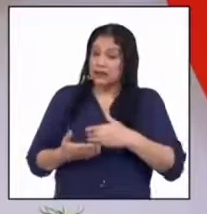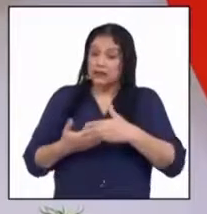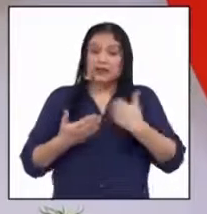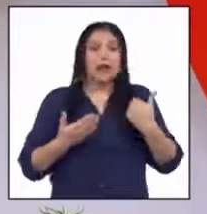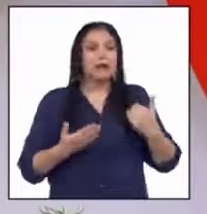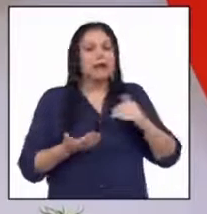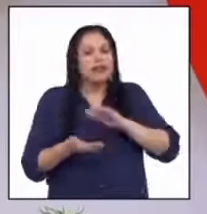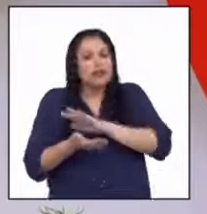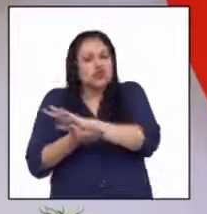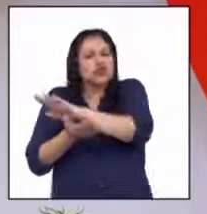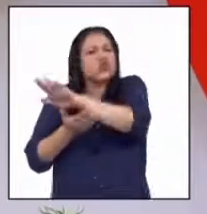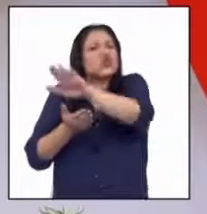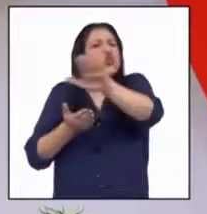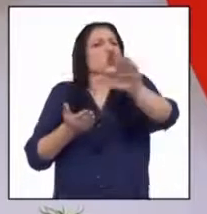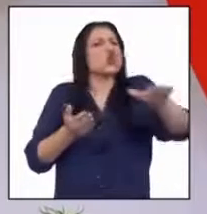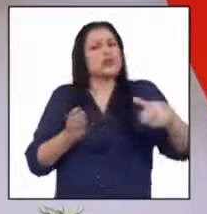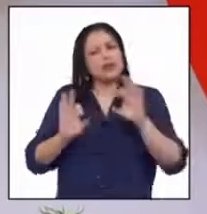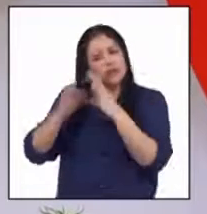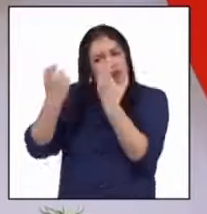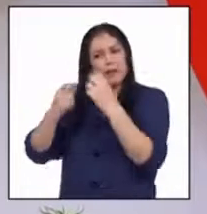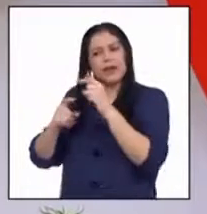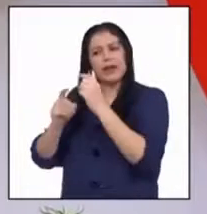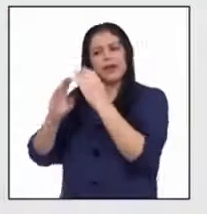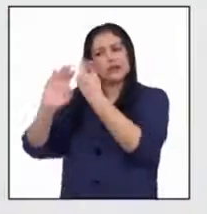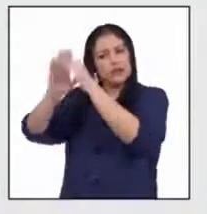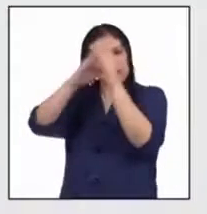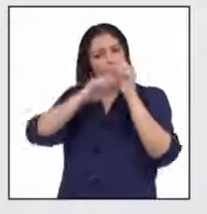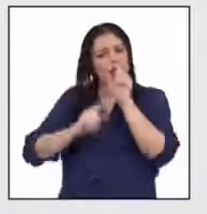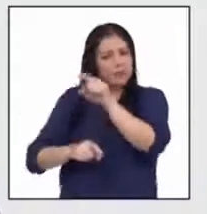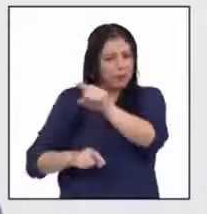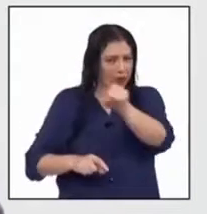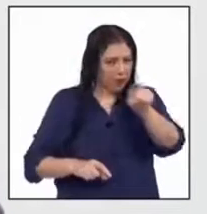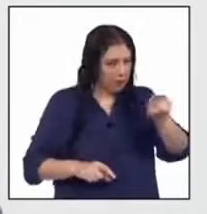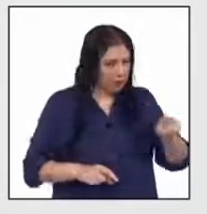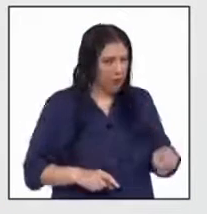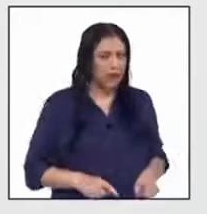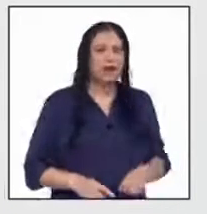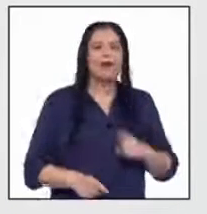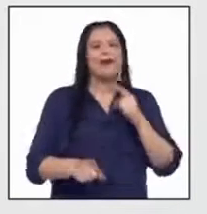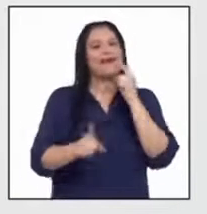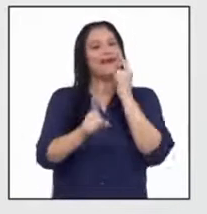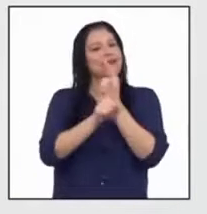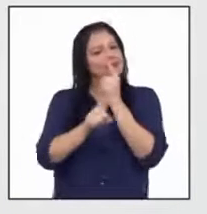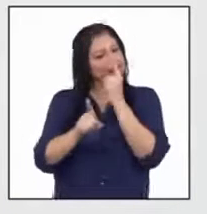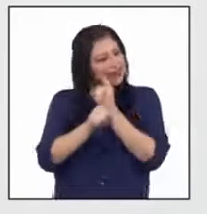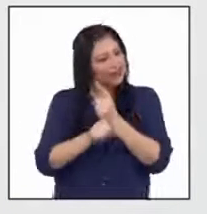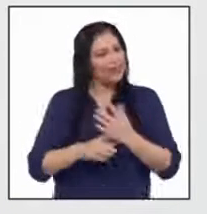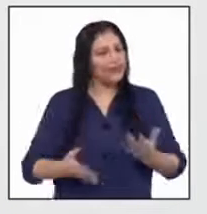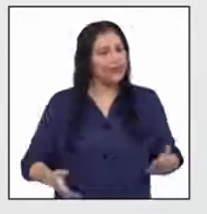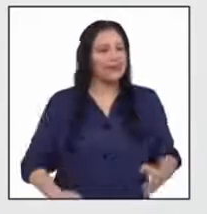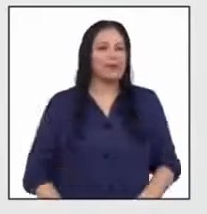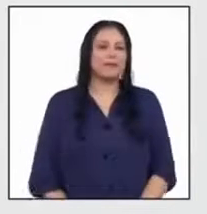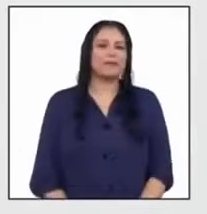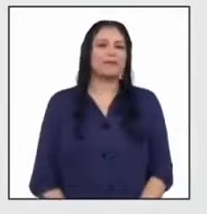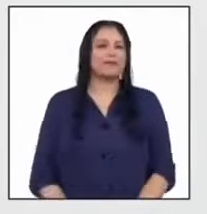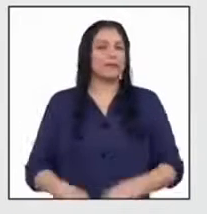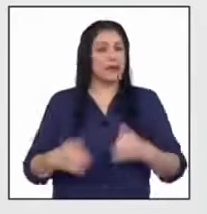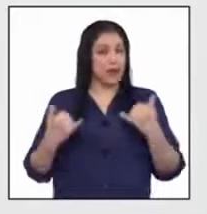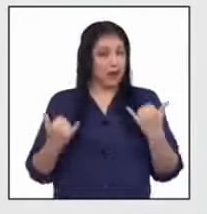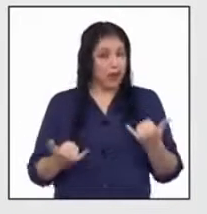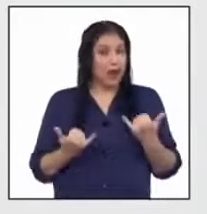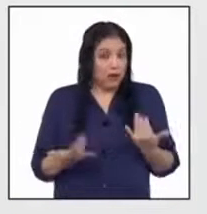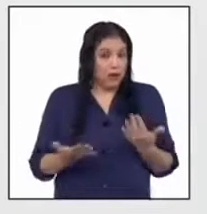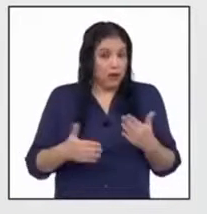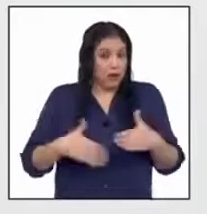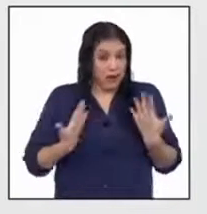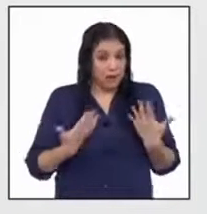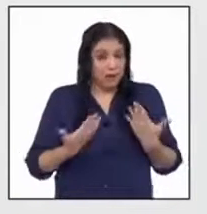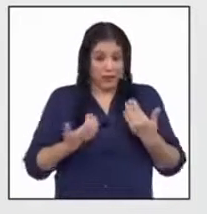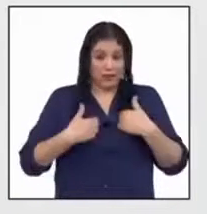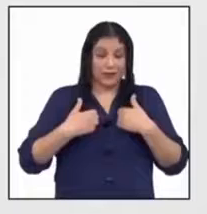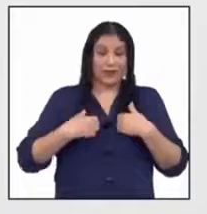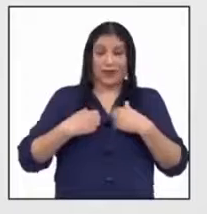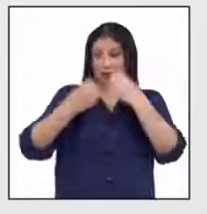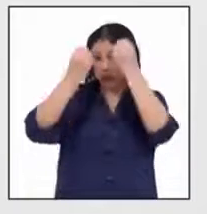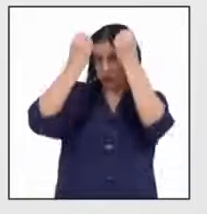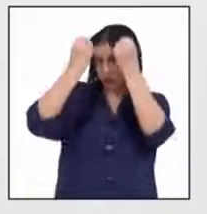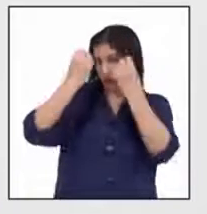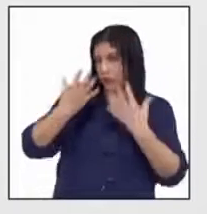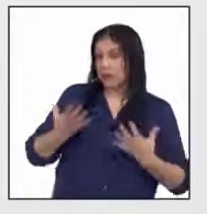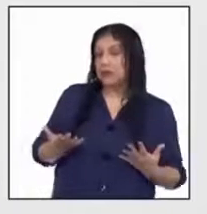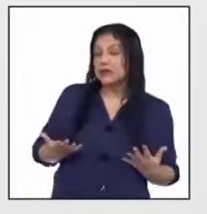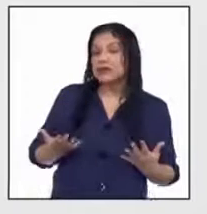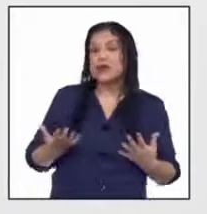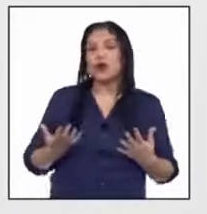de todas las familias en ambas comunidades. Es correcto, Junior. Ahora, para recoger datos se